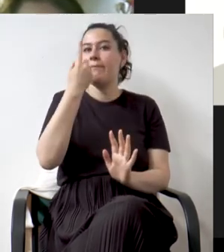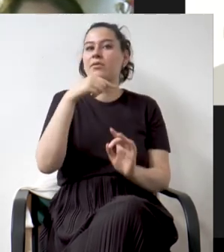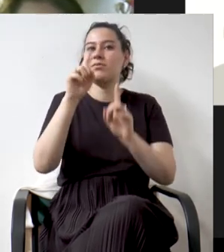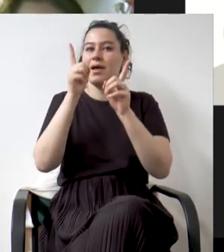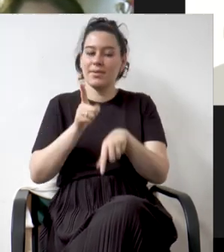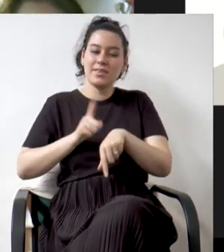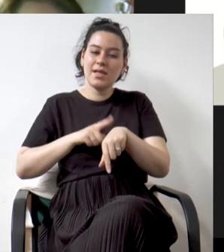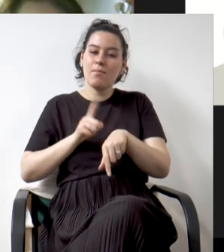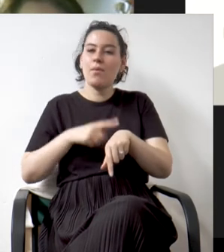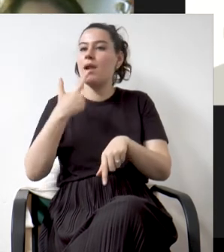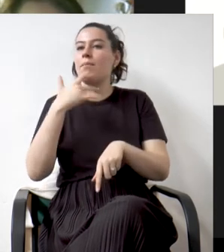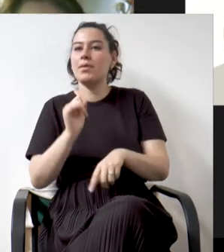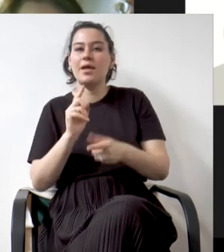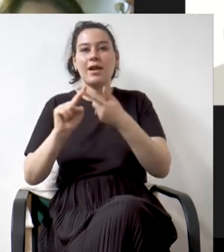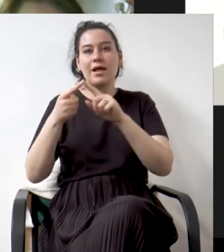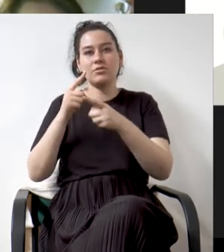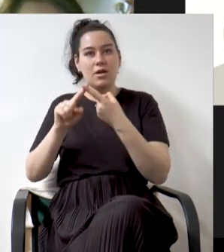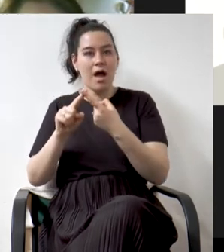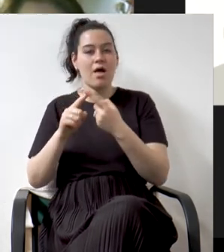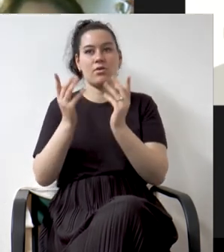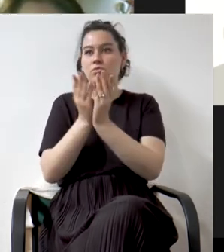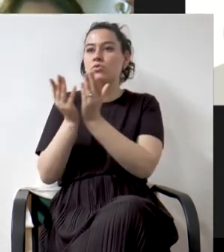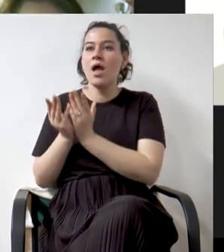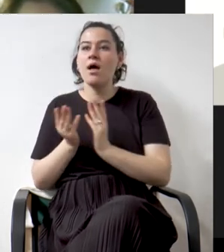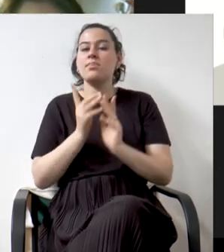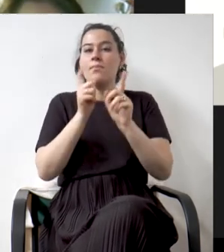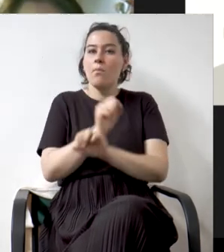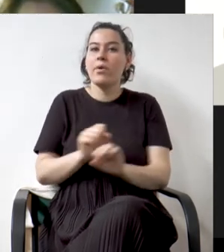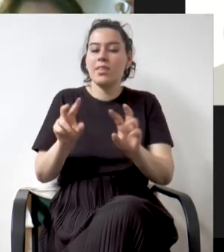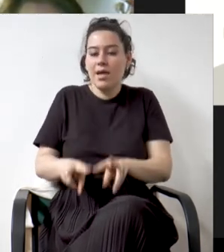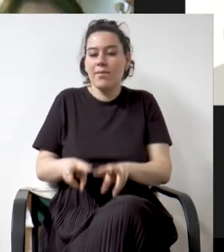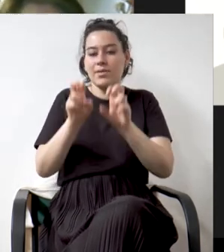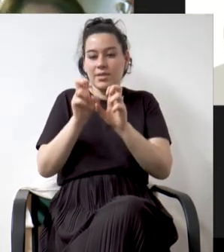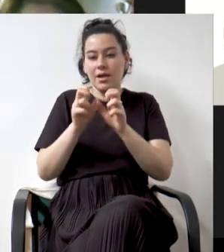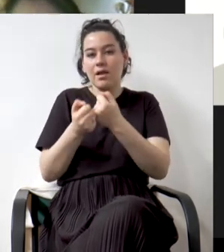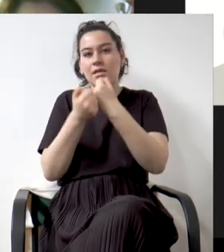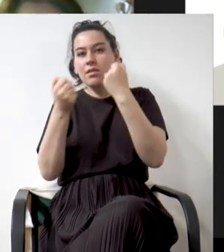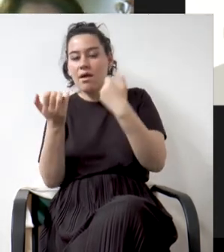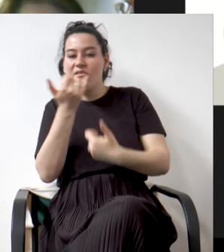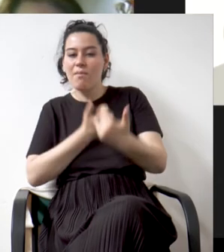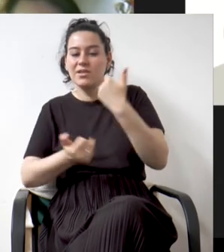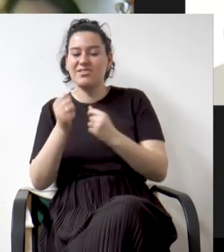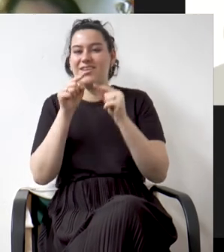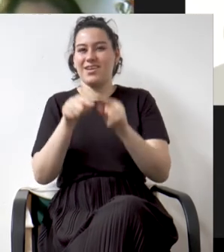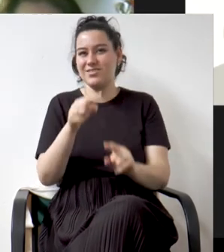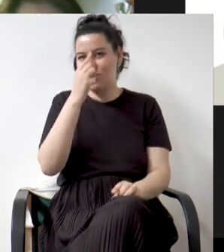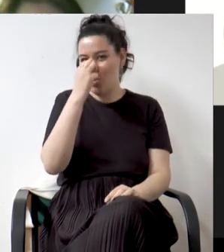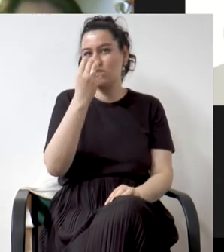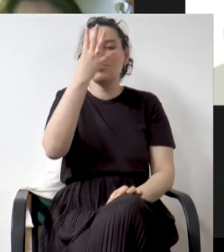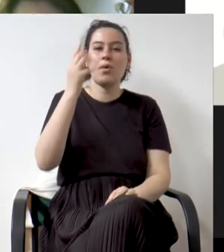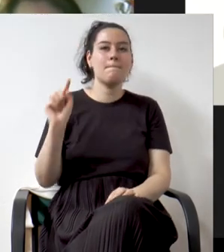tener tiempo para relacionarnos con el medio y también tener tiempo para investigar y formarnos. Y eso es un concepto